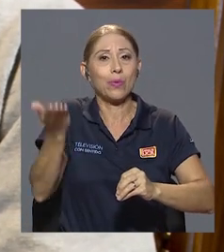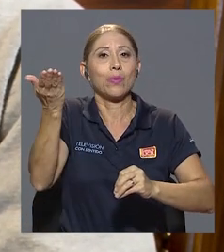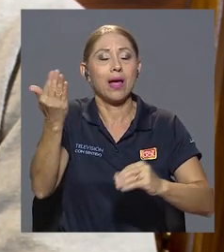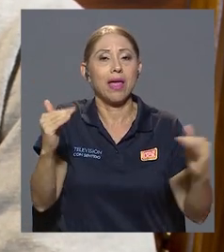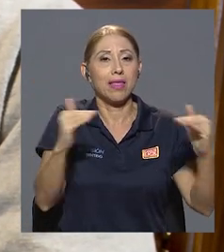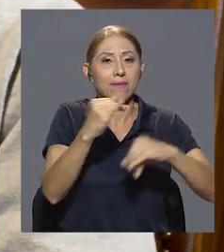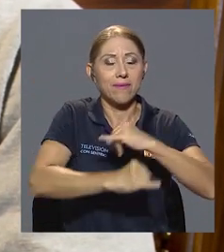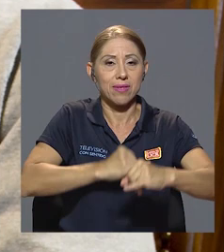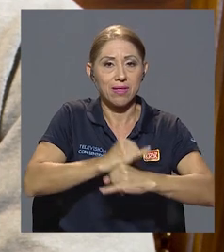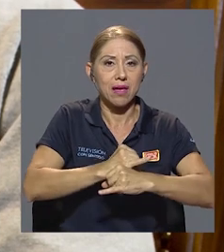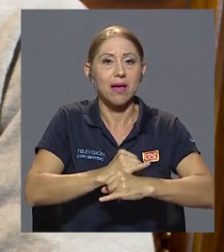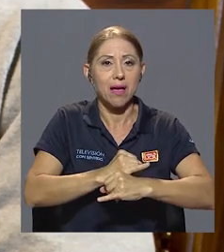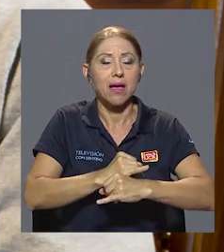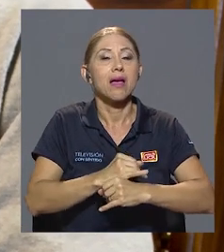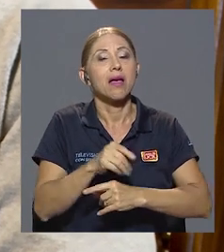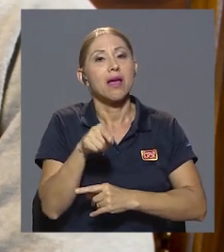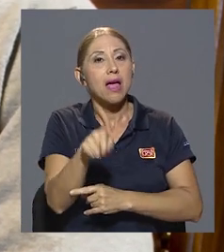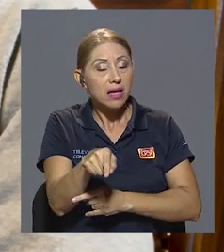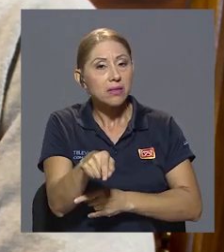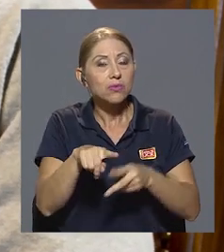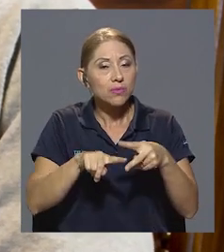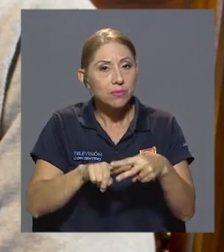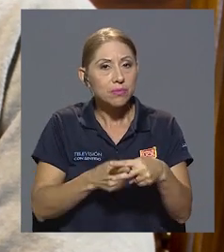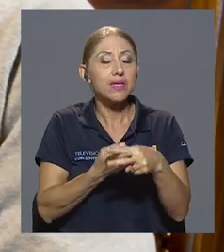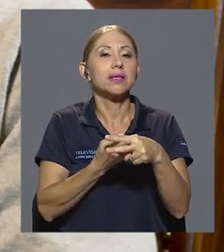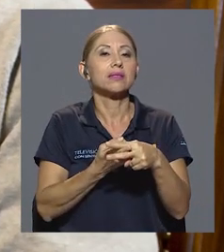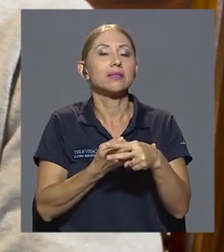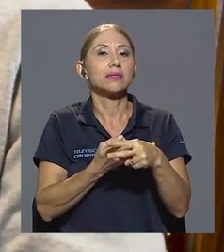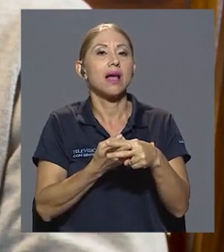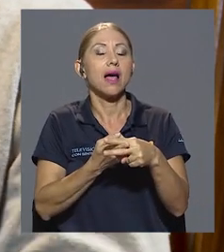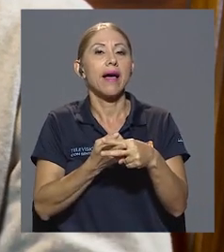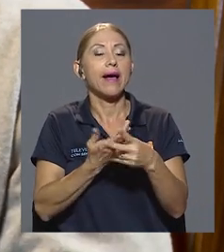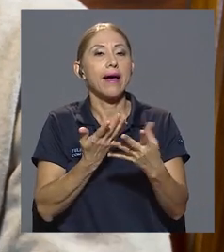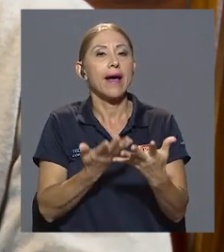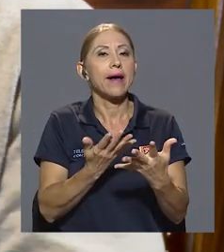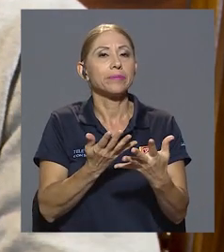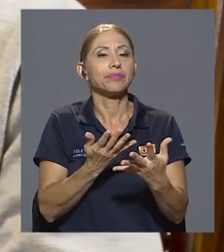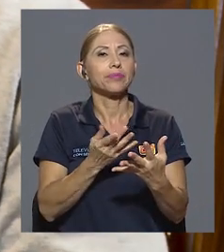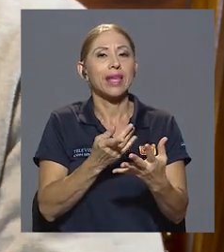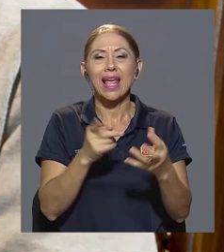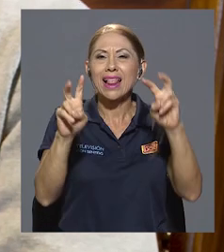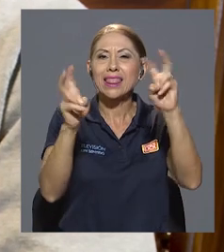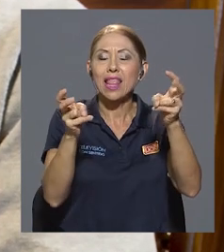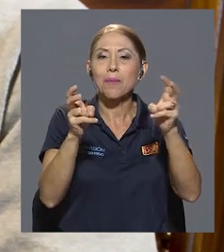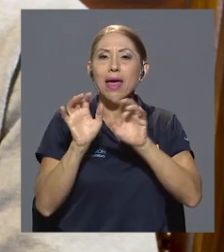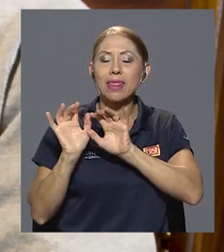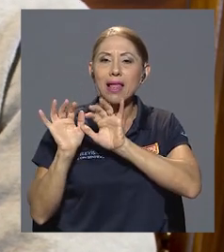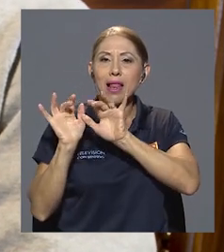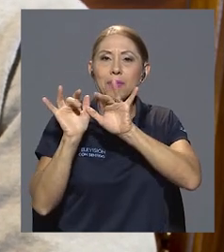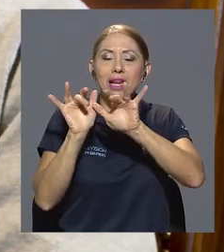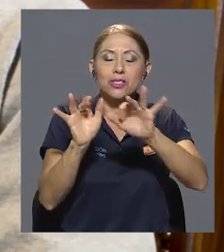alto de la migración internacional y eso empieza a vincular el tema de la migración